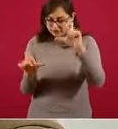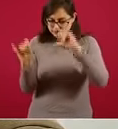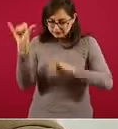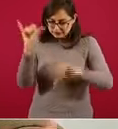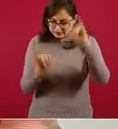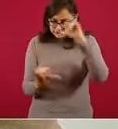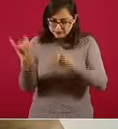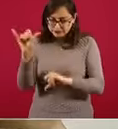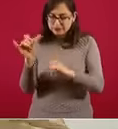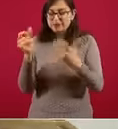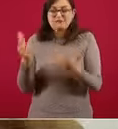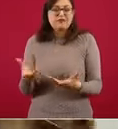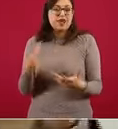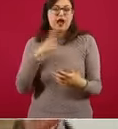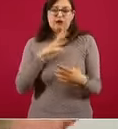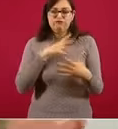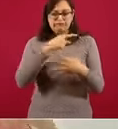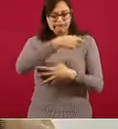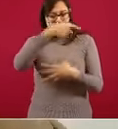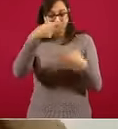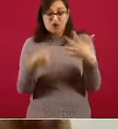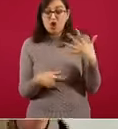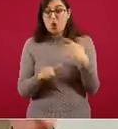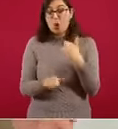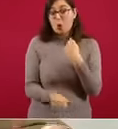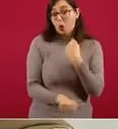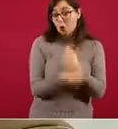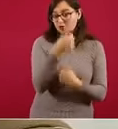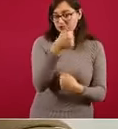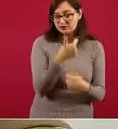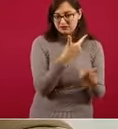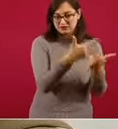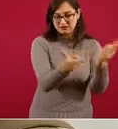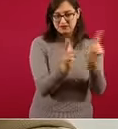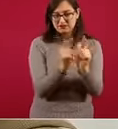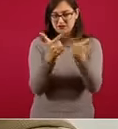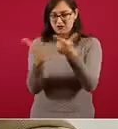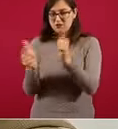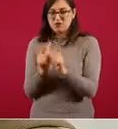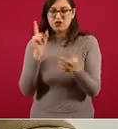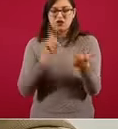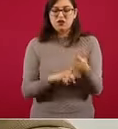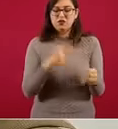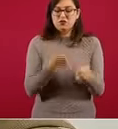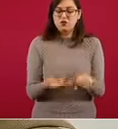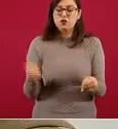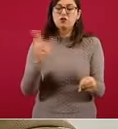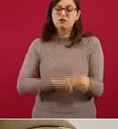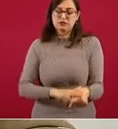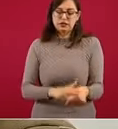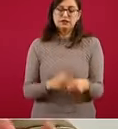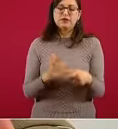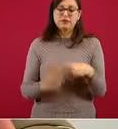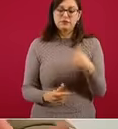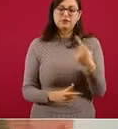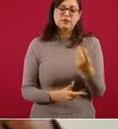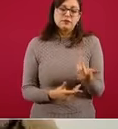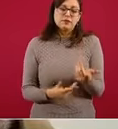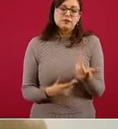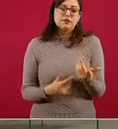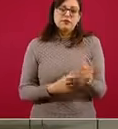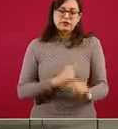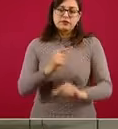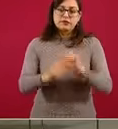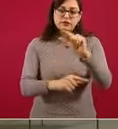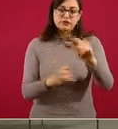químicas en los laboratorios. Digo, hay un amplio espectro de personal de salud que se está incluyendo. Y cada institución nos está